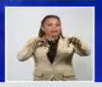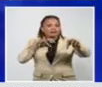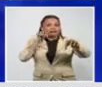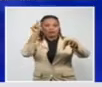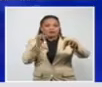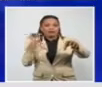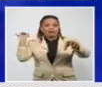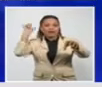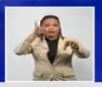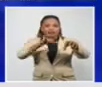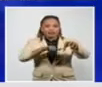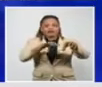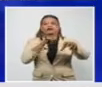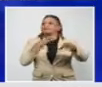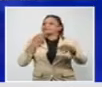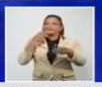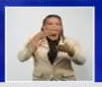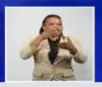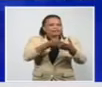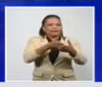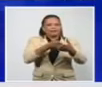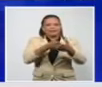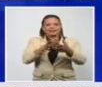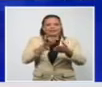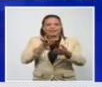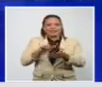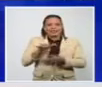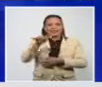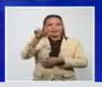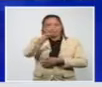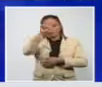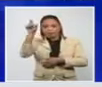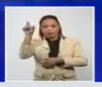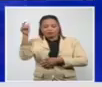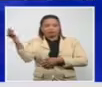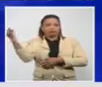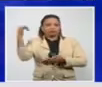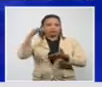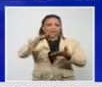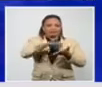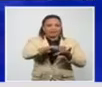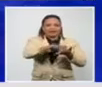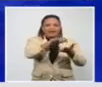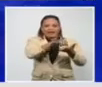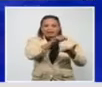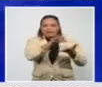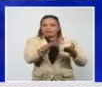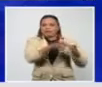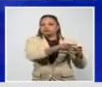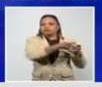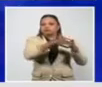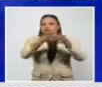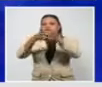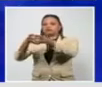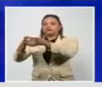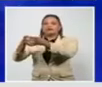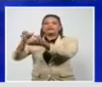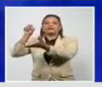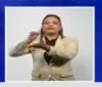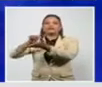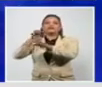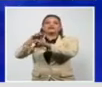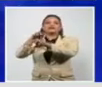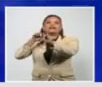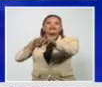país directamente desde el aeropuerto hacia un centro de aislamiento, que